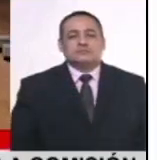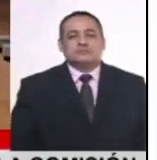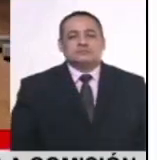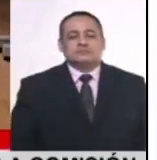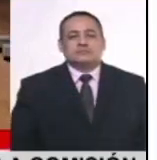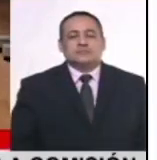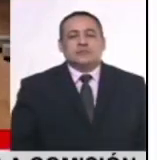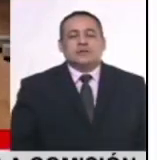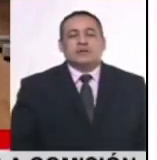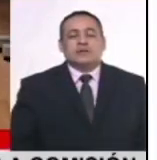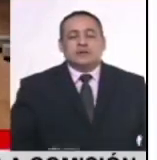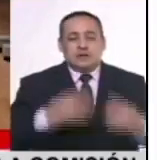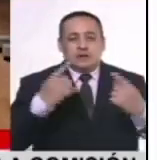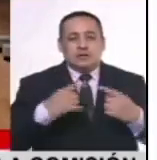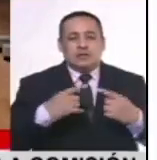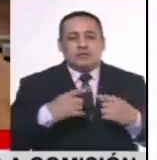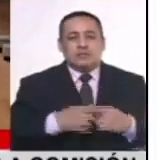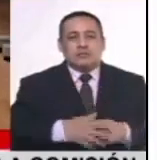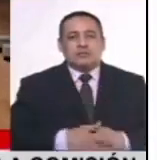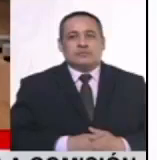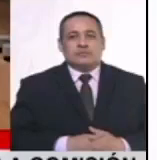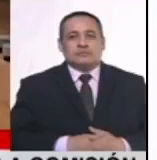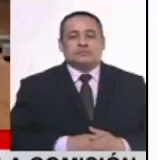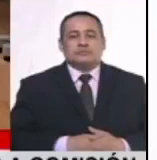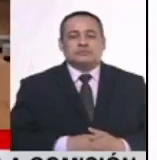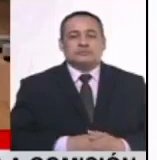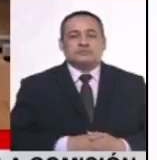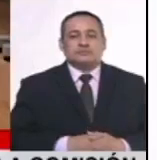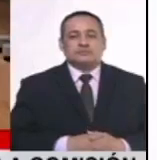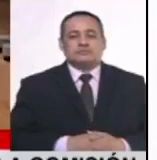Señor congresista coordinador. Ya, hola.